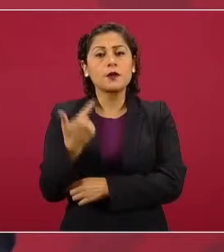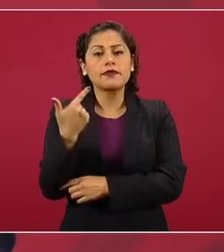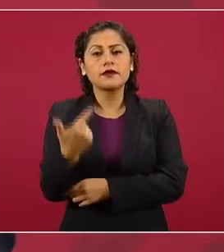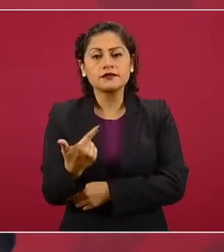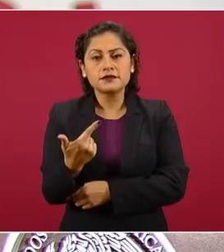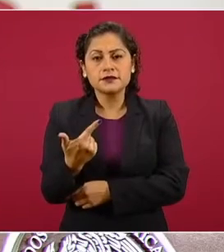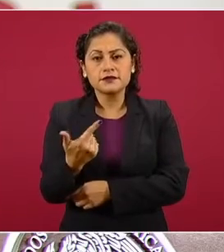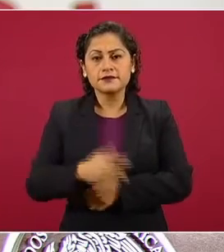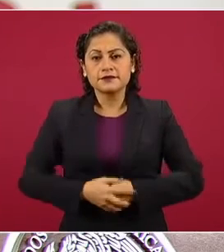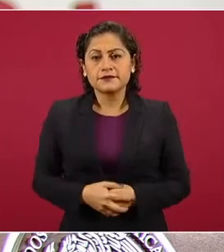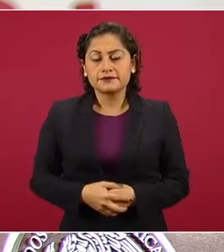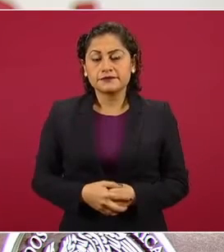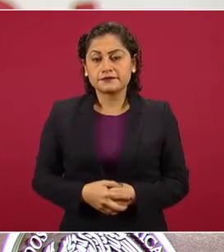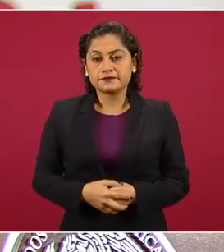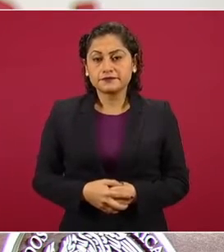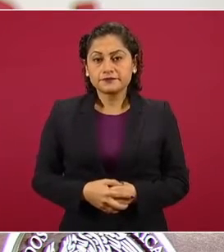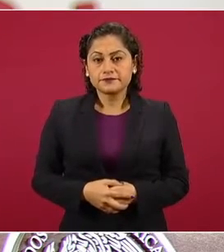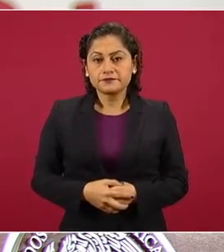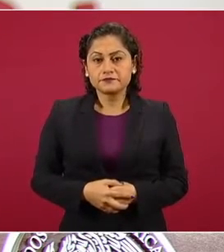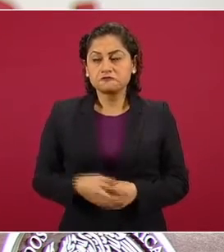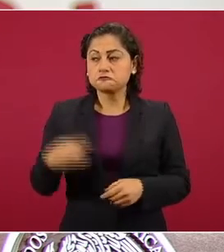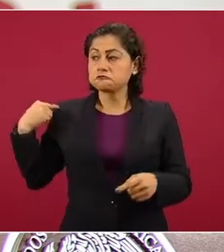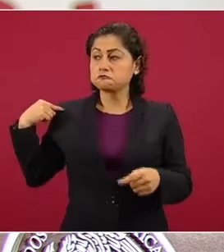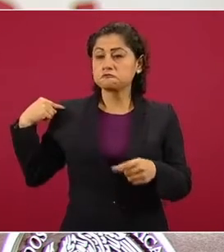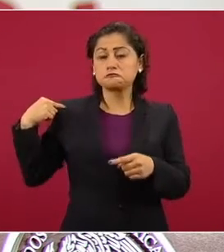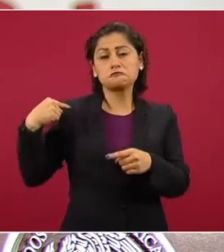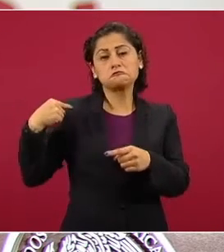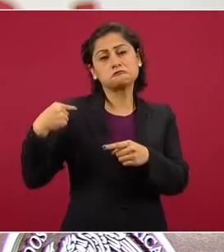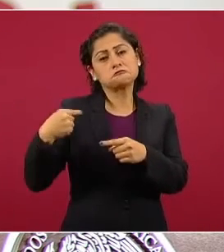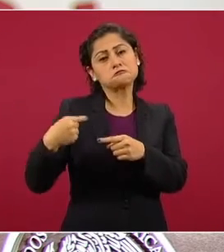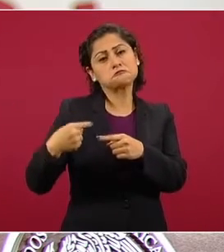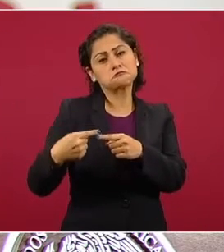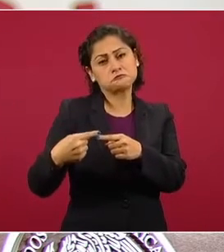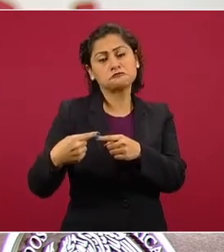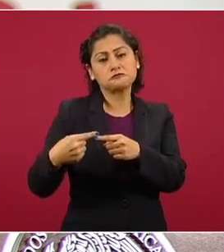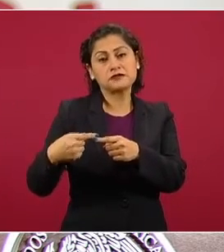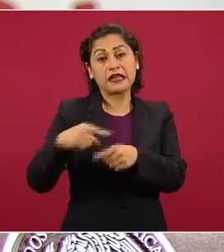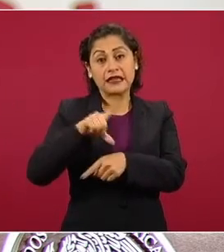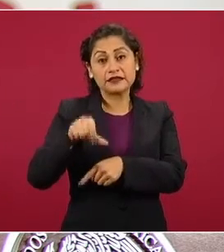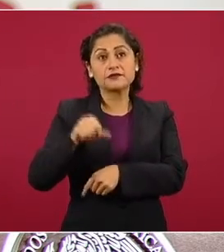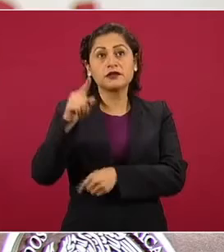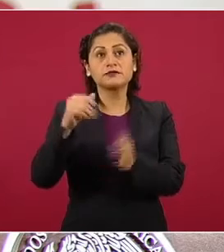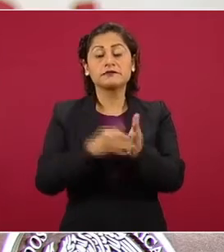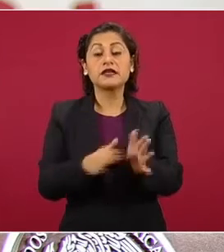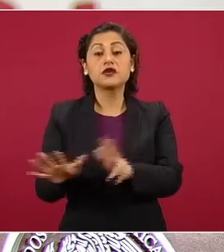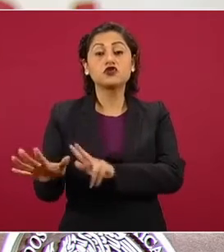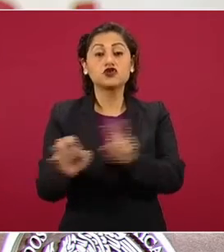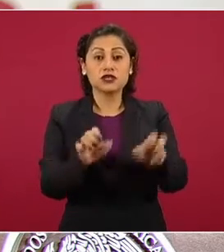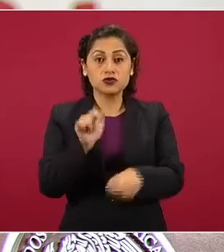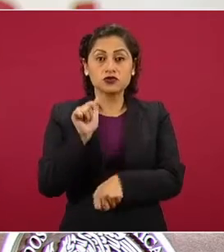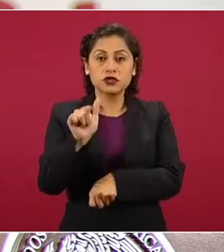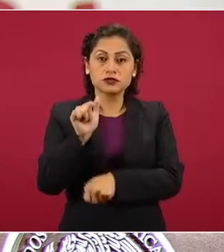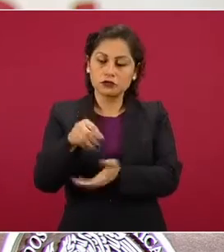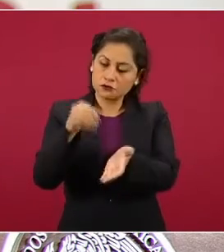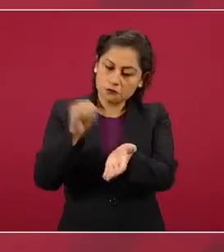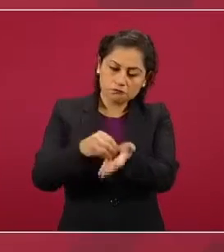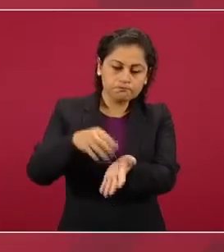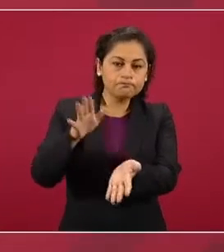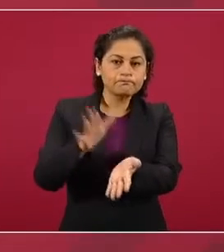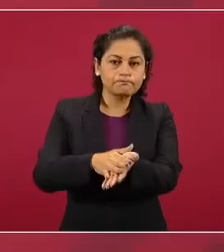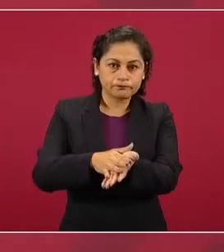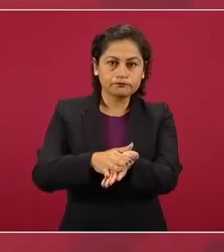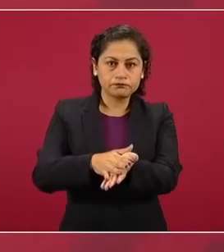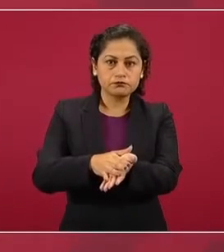1857. Se mantuvo en la Constitución de 1917 y es hasta